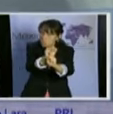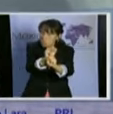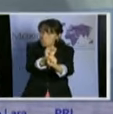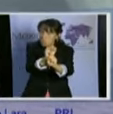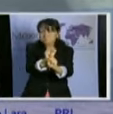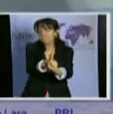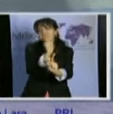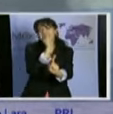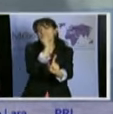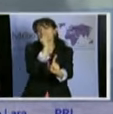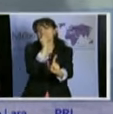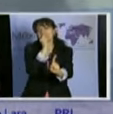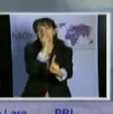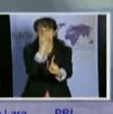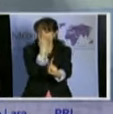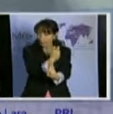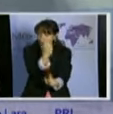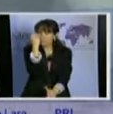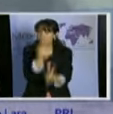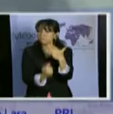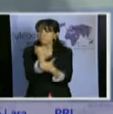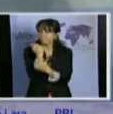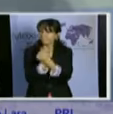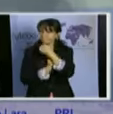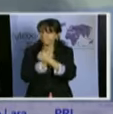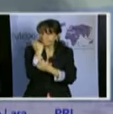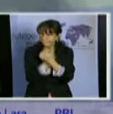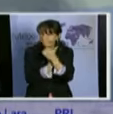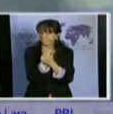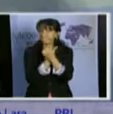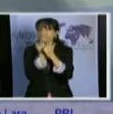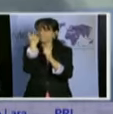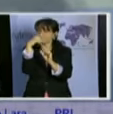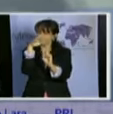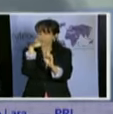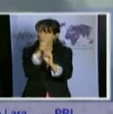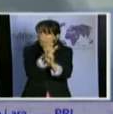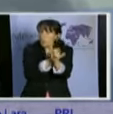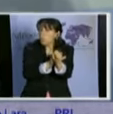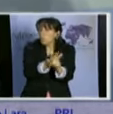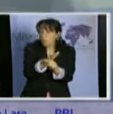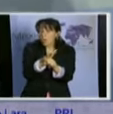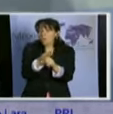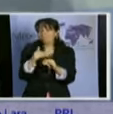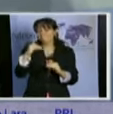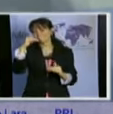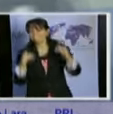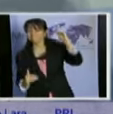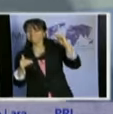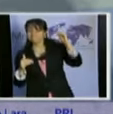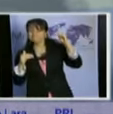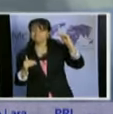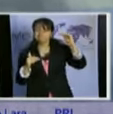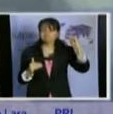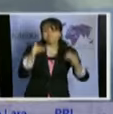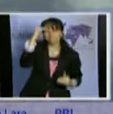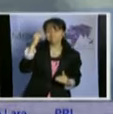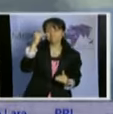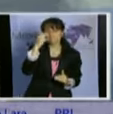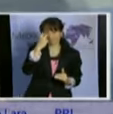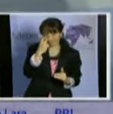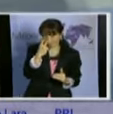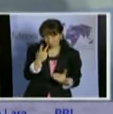verdad, de esa inequidad, de esos que sabemos que nos causa tantos problemas sociales, de inseguridad, de